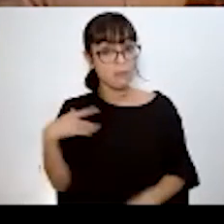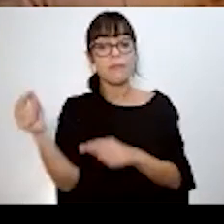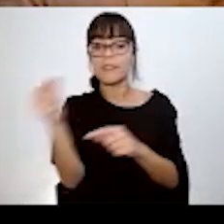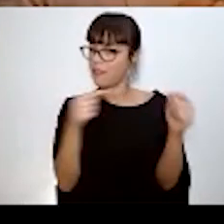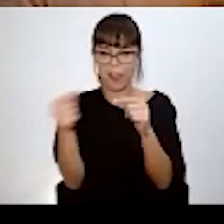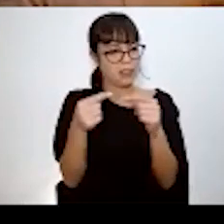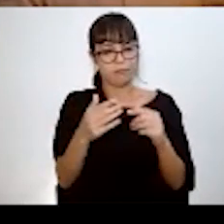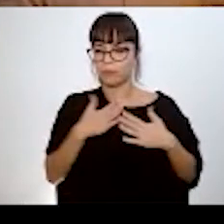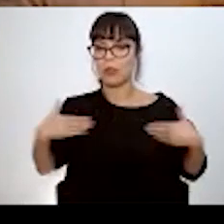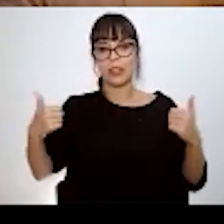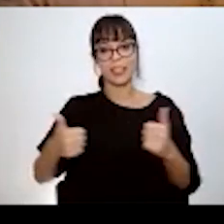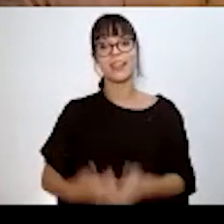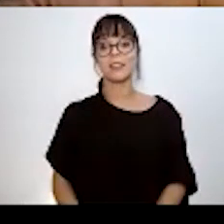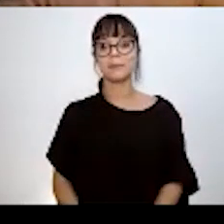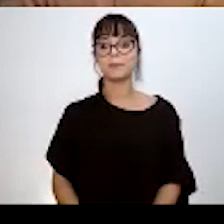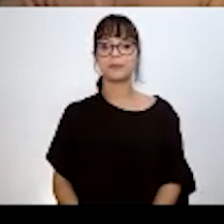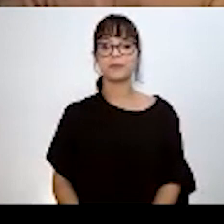quieran.